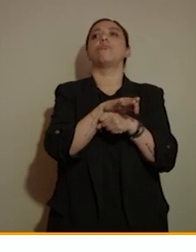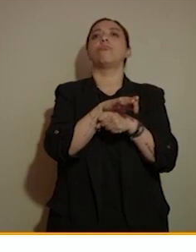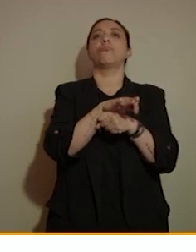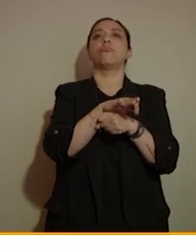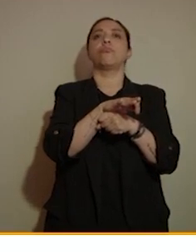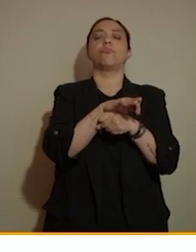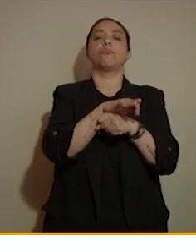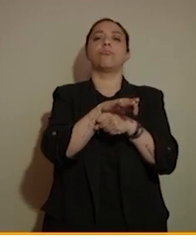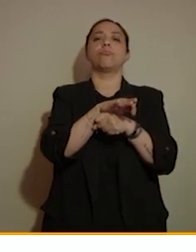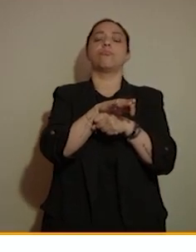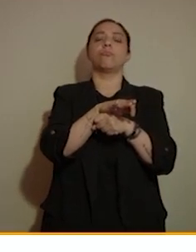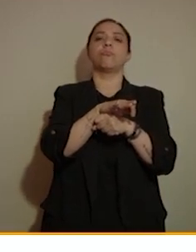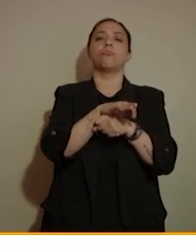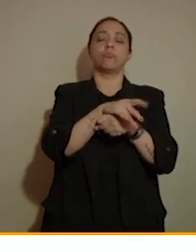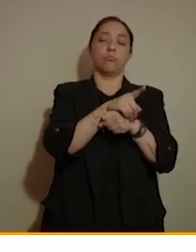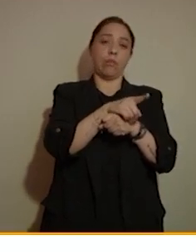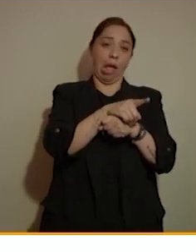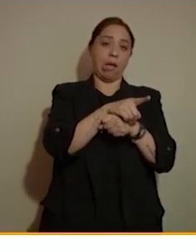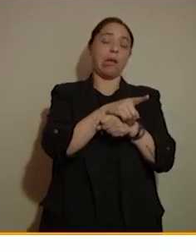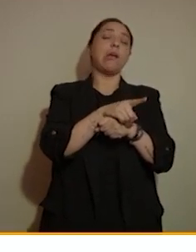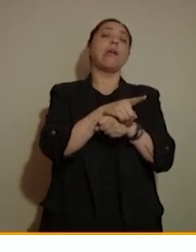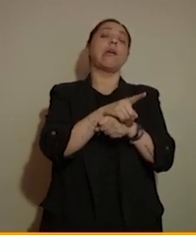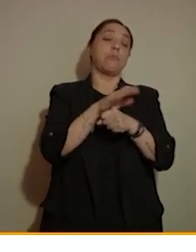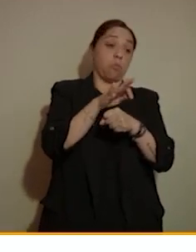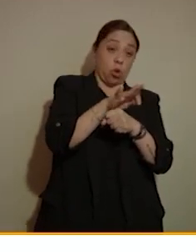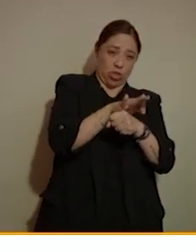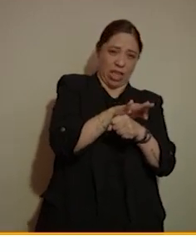una planta. No